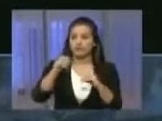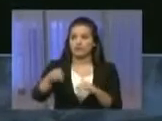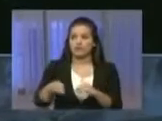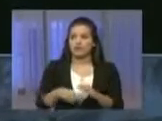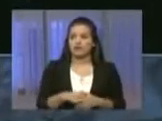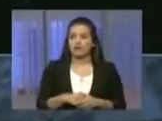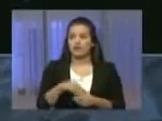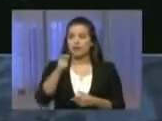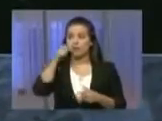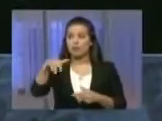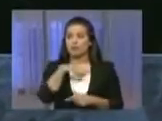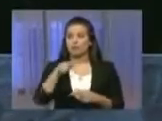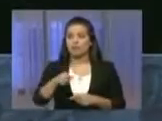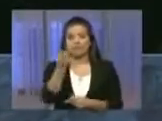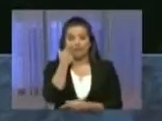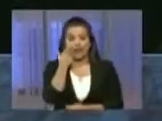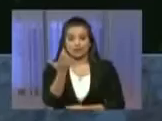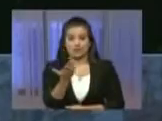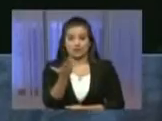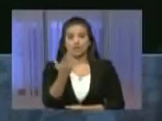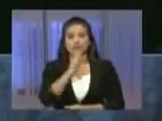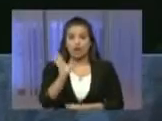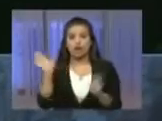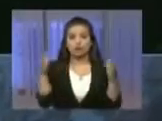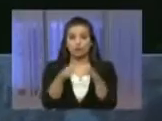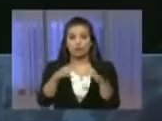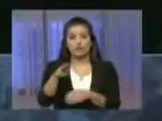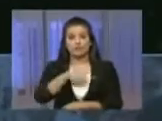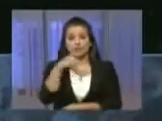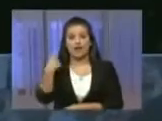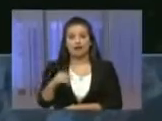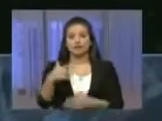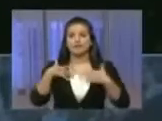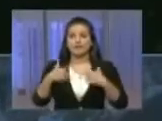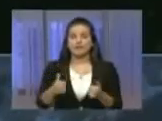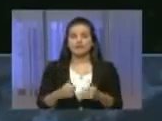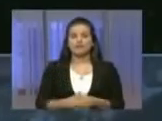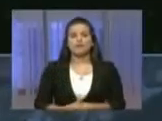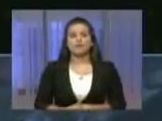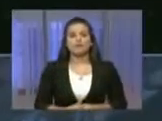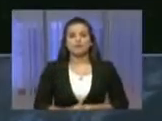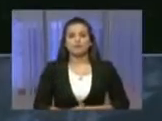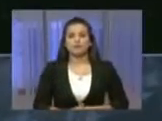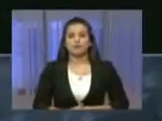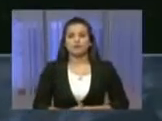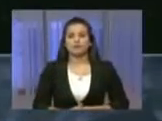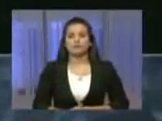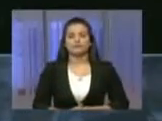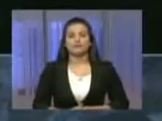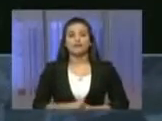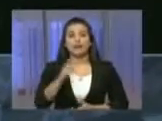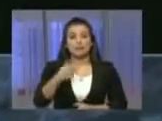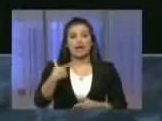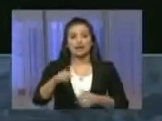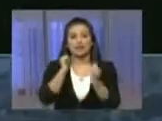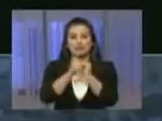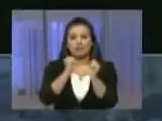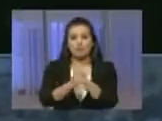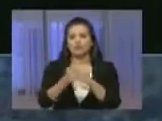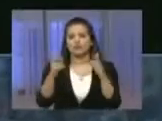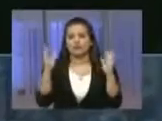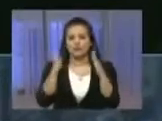del pueblo fíjense ustedes la base de misiones tiene Salud Educación cultura deporte vivienda